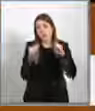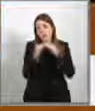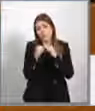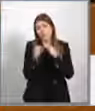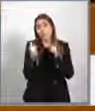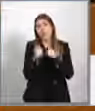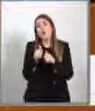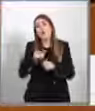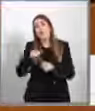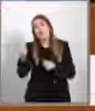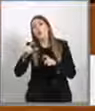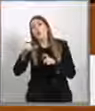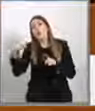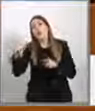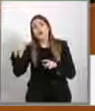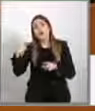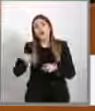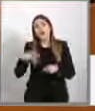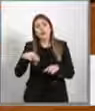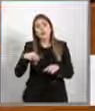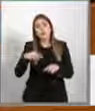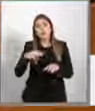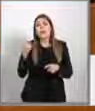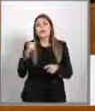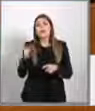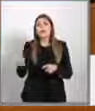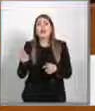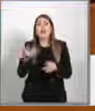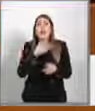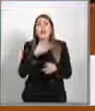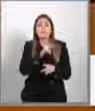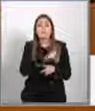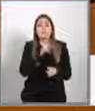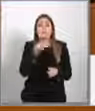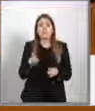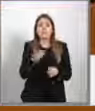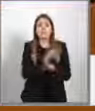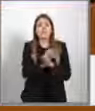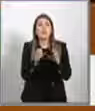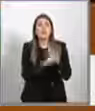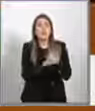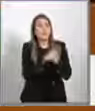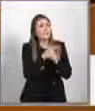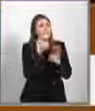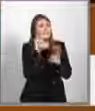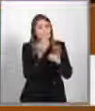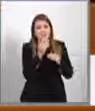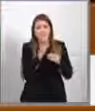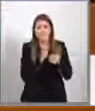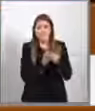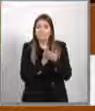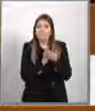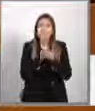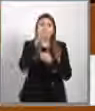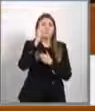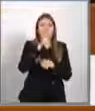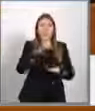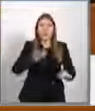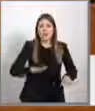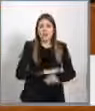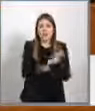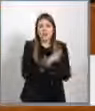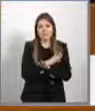que justamente son las que queremos superar. Se ha hablado también del